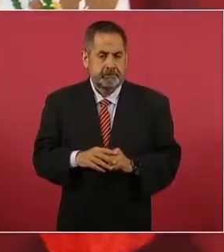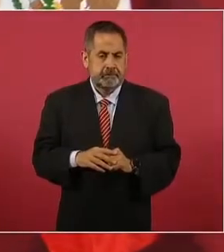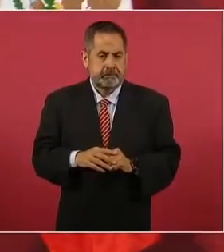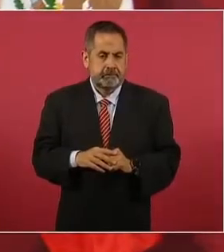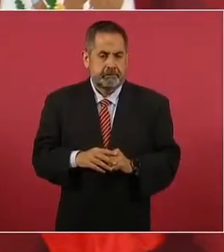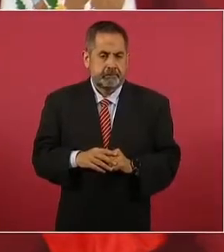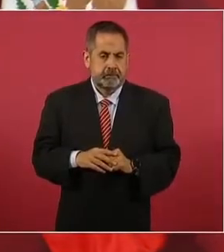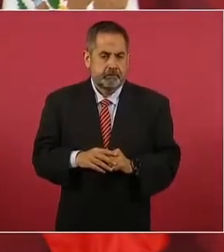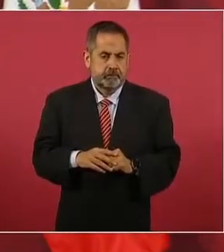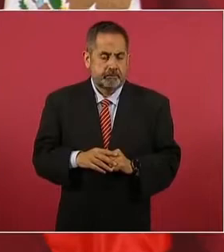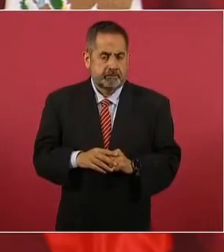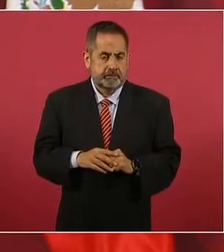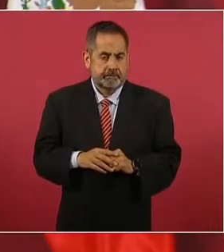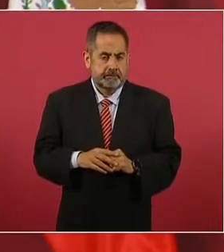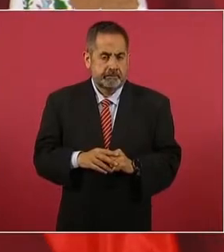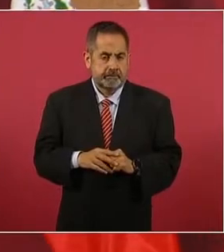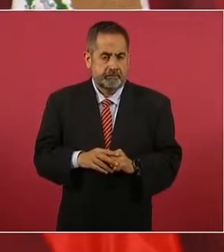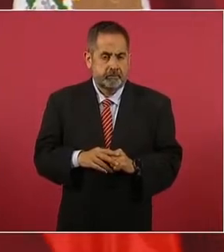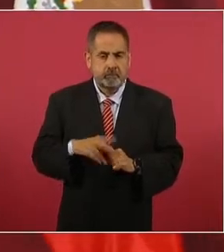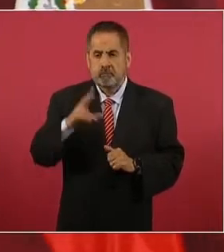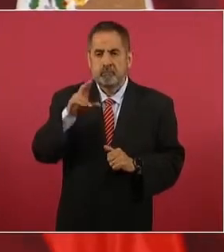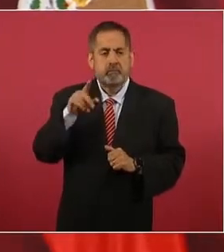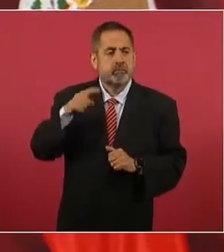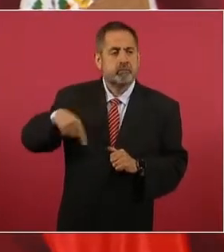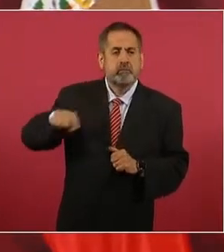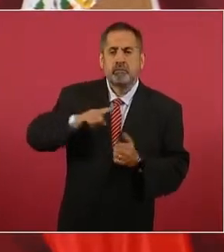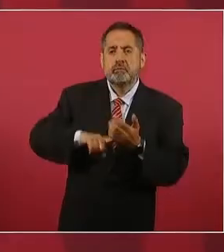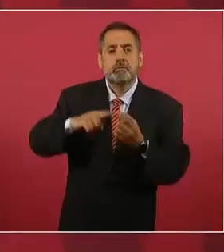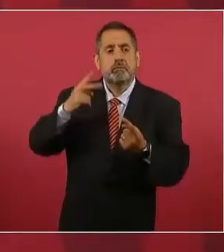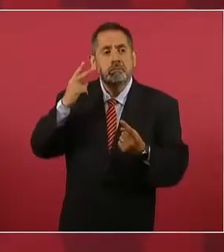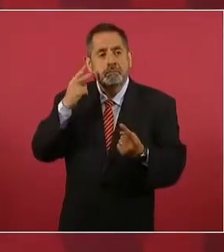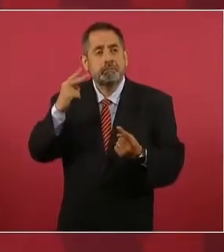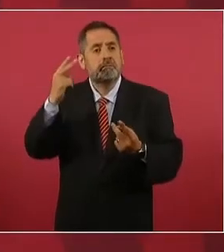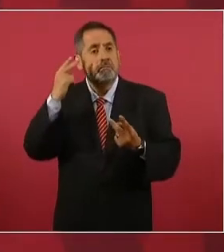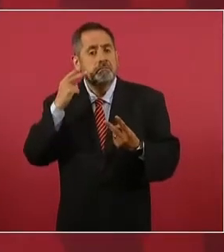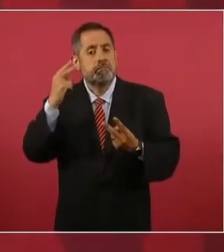no son viajes, ¿no?,